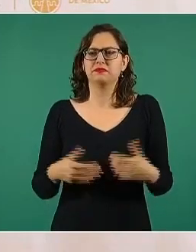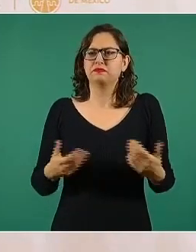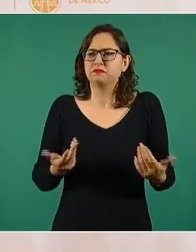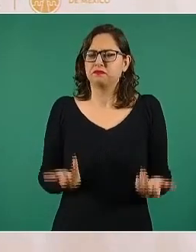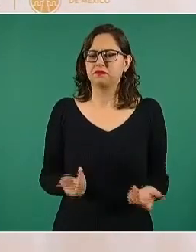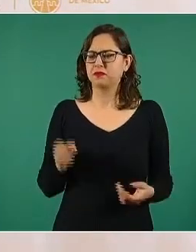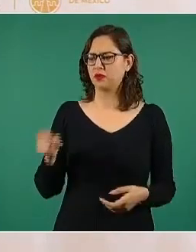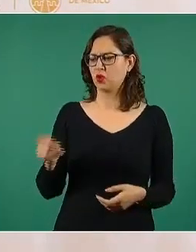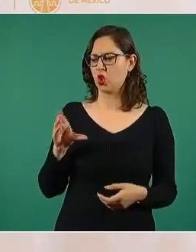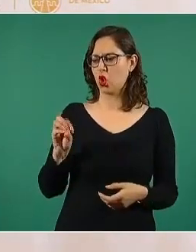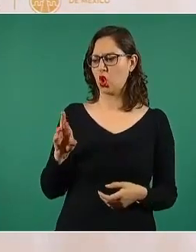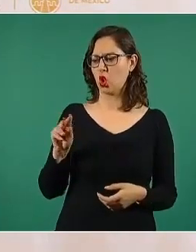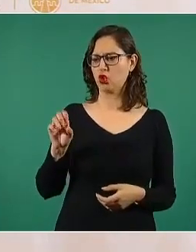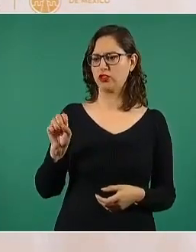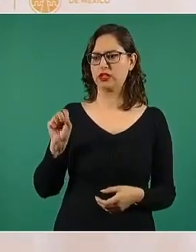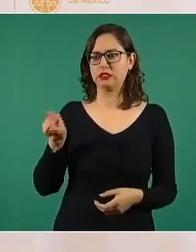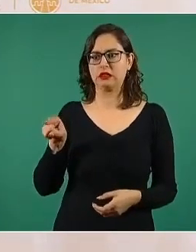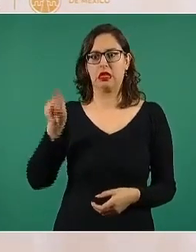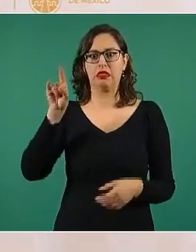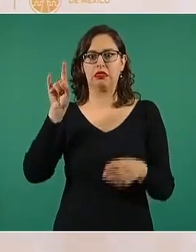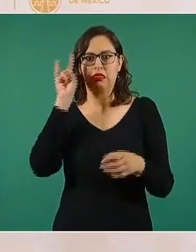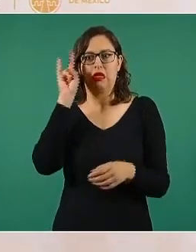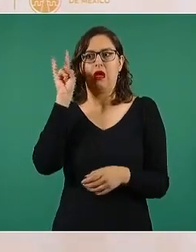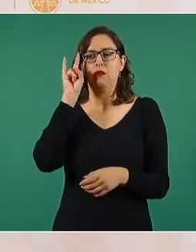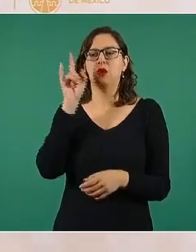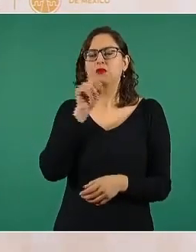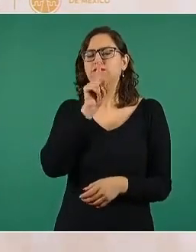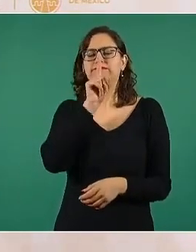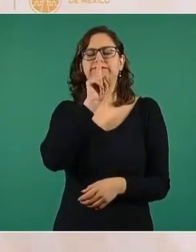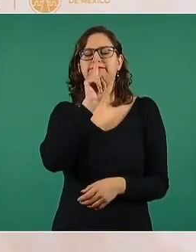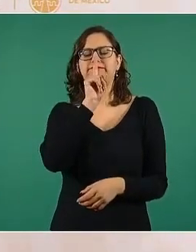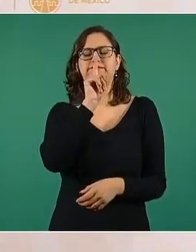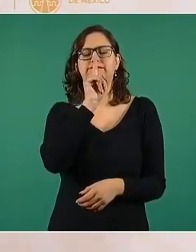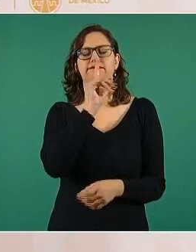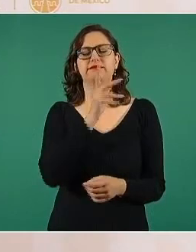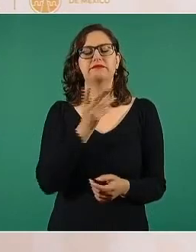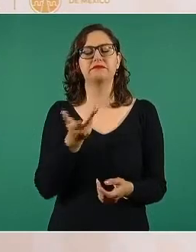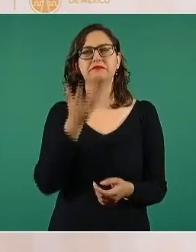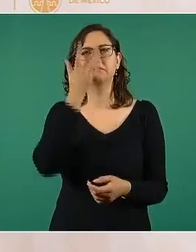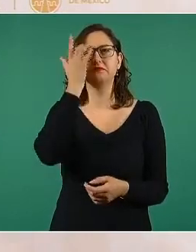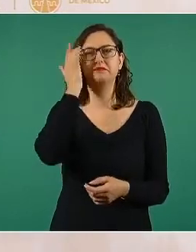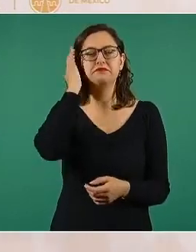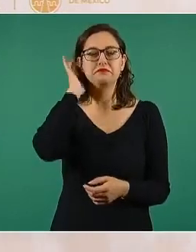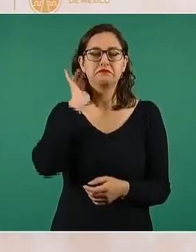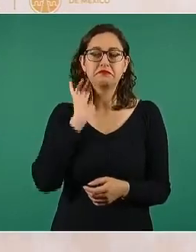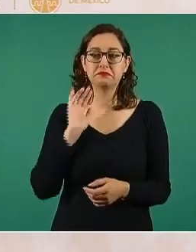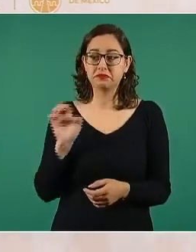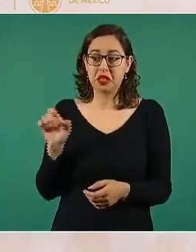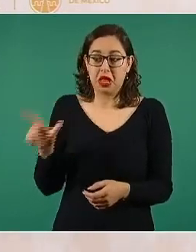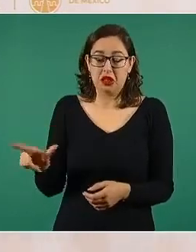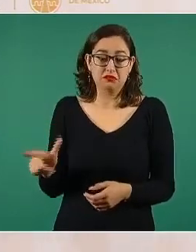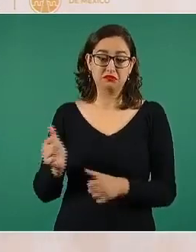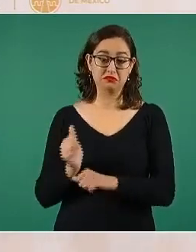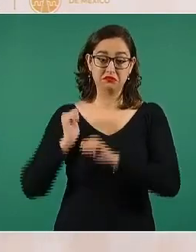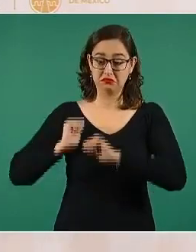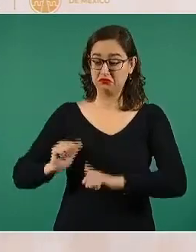como un demonio. Era simplemente un hombre de poder,